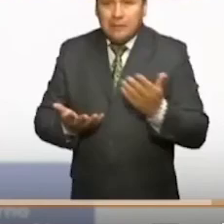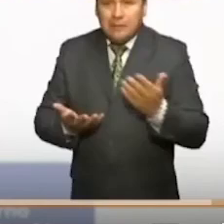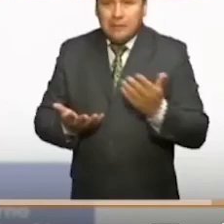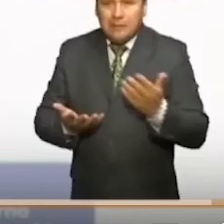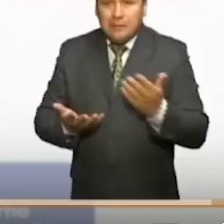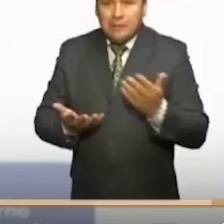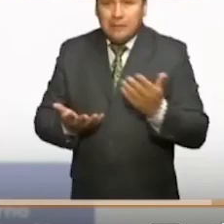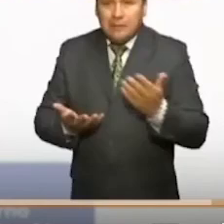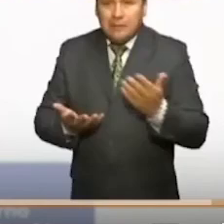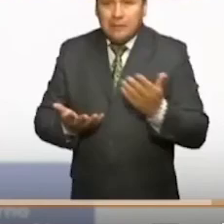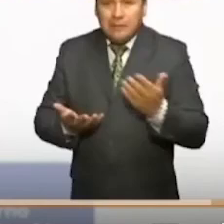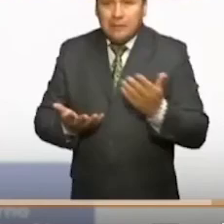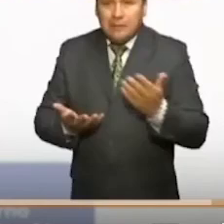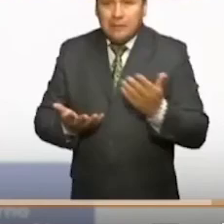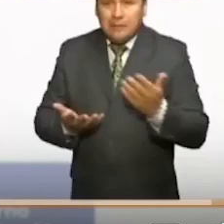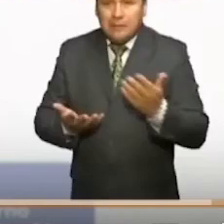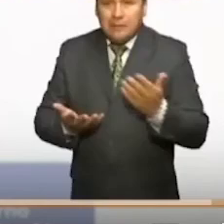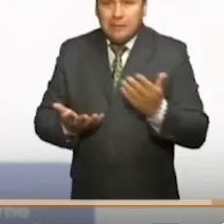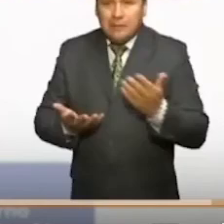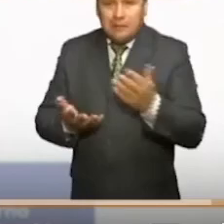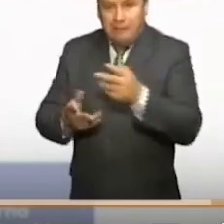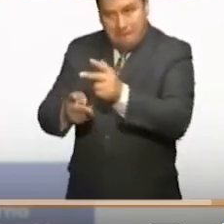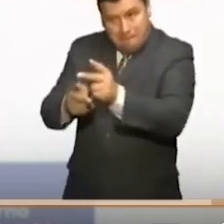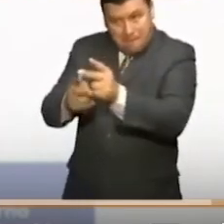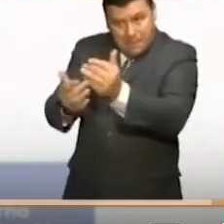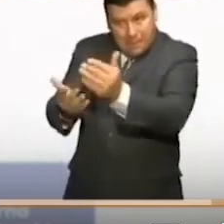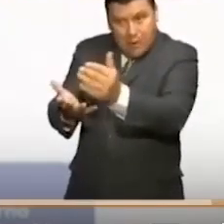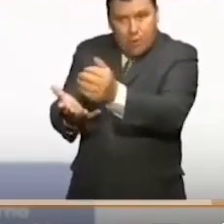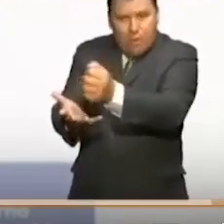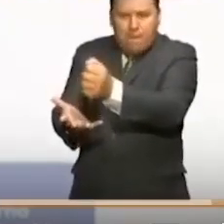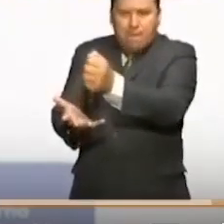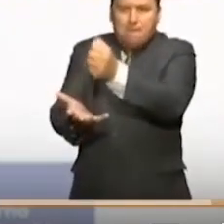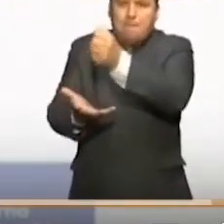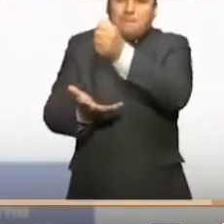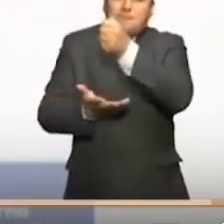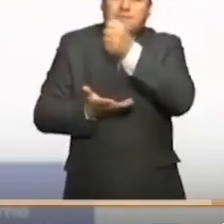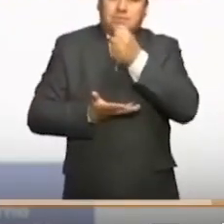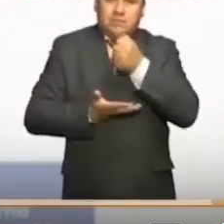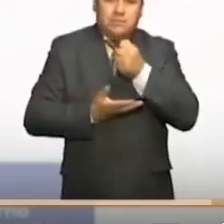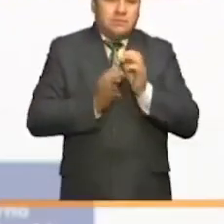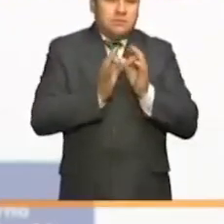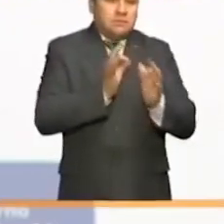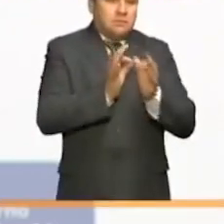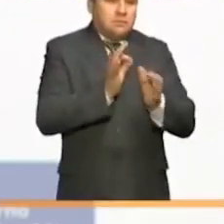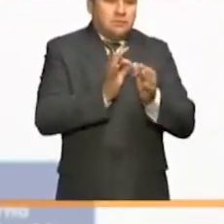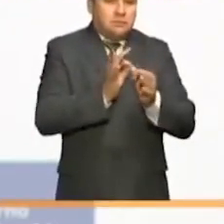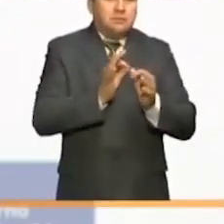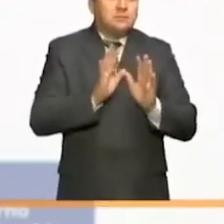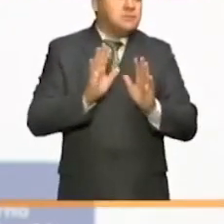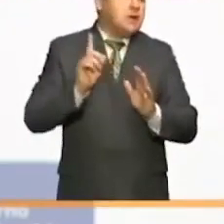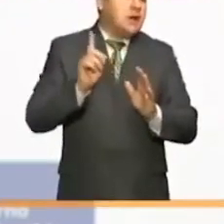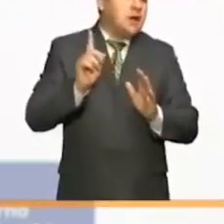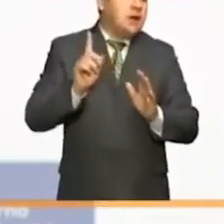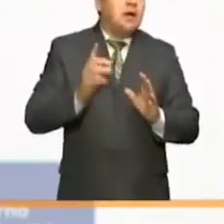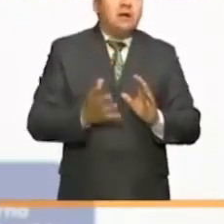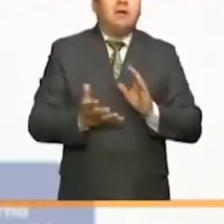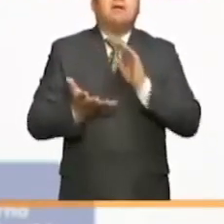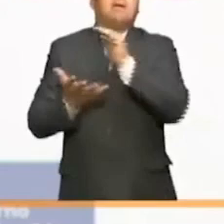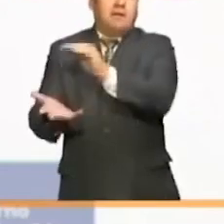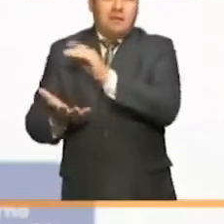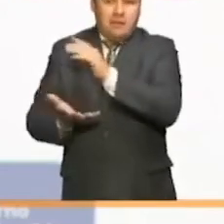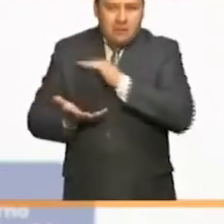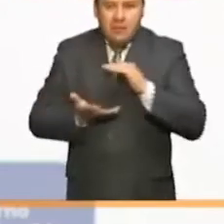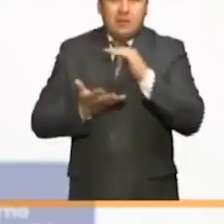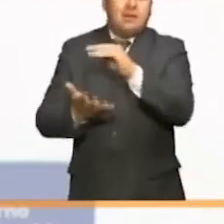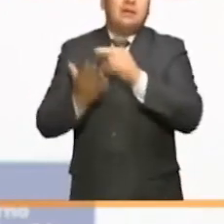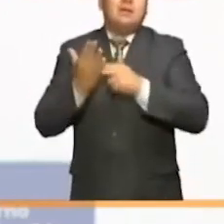sinceramente y les estaré leyendo en la calle comentarios al mismo tiempo asegurado en los recursos adicionales a los que se financian